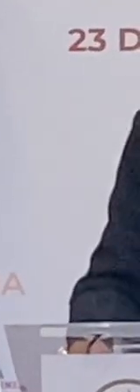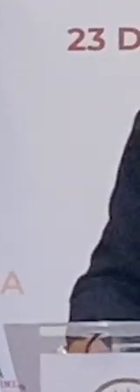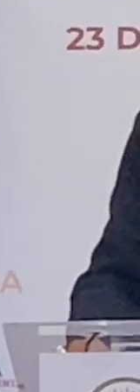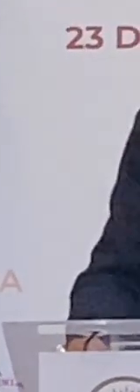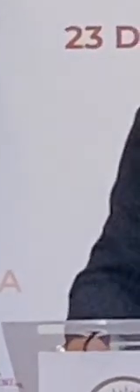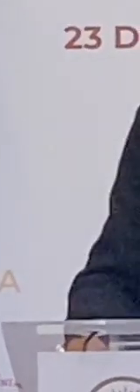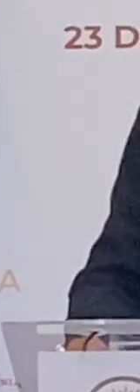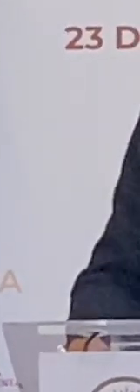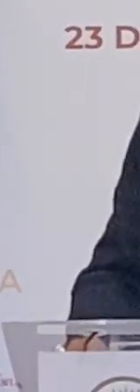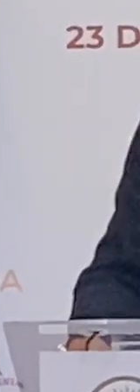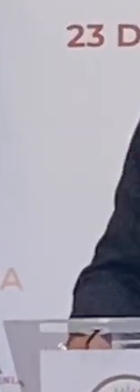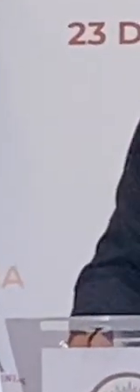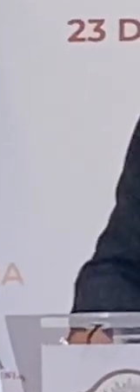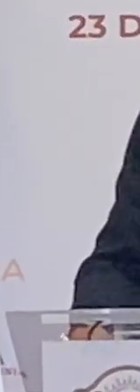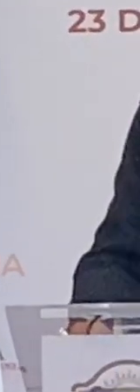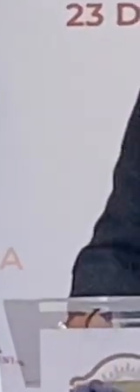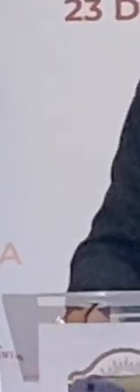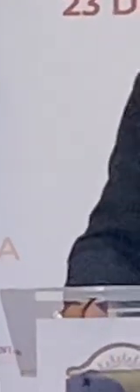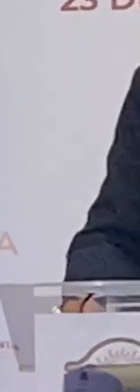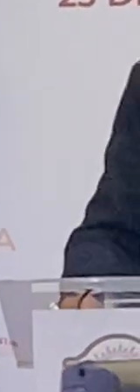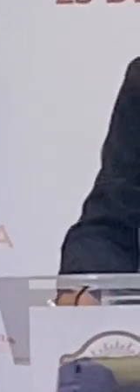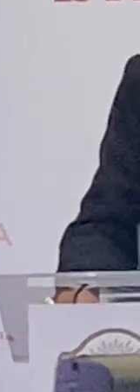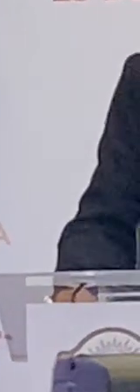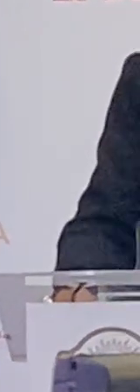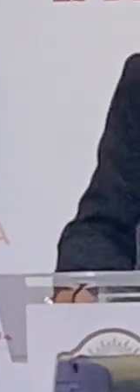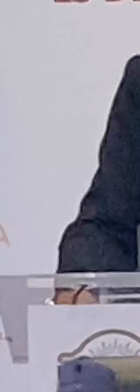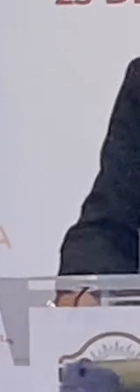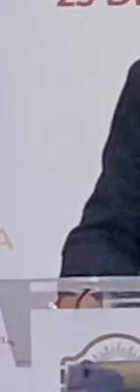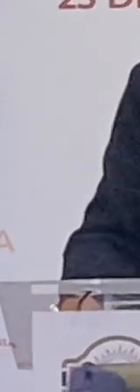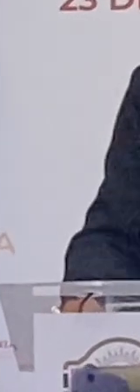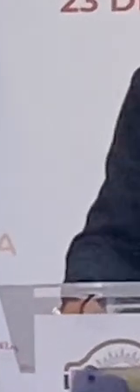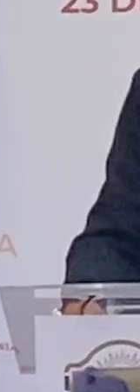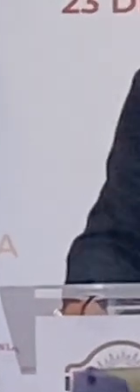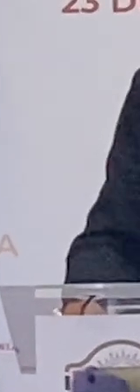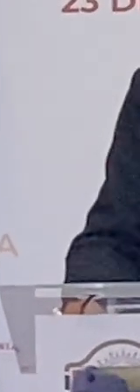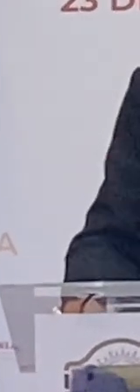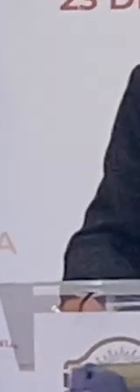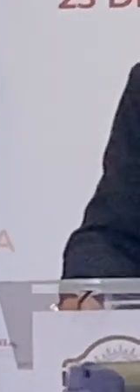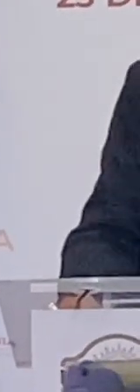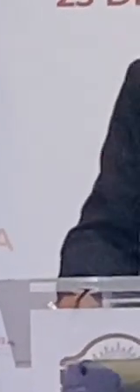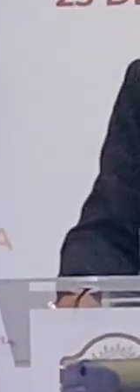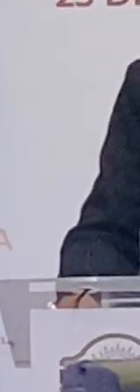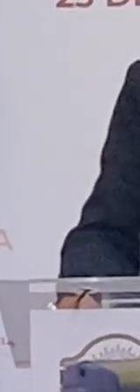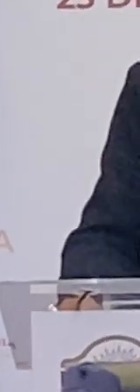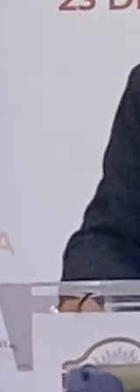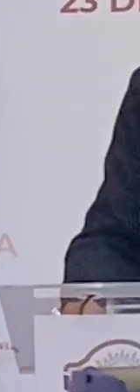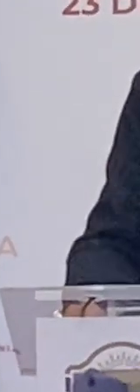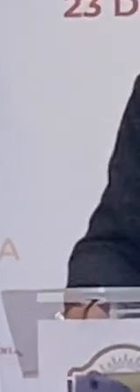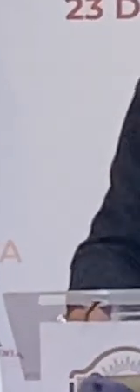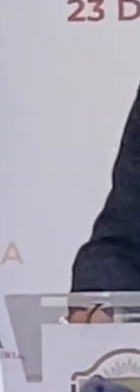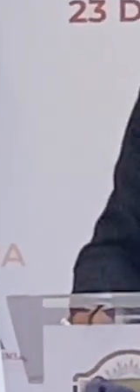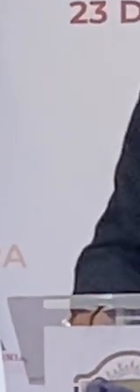gobierno federal de las instalaciones. Hay una inversión inicial de aproximadamente 30 millones de pesos que